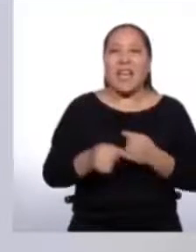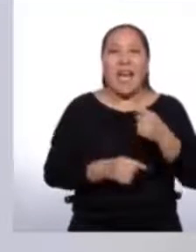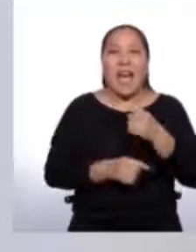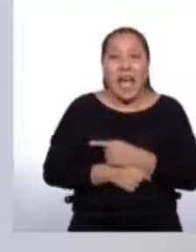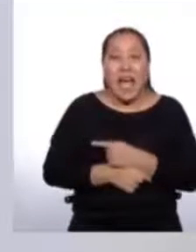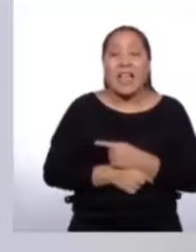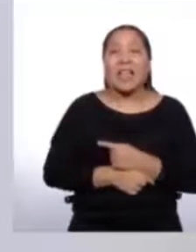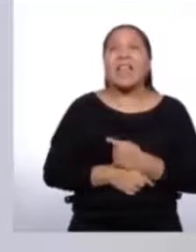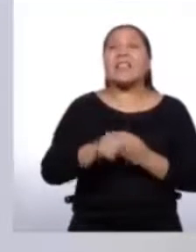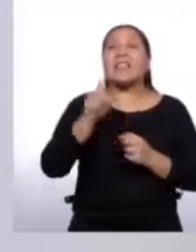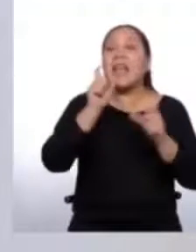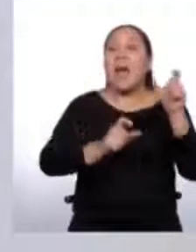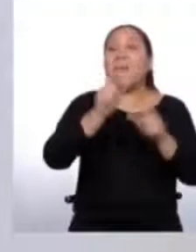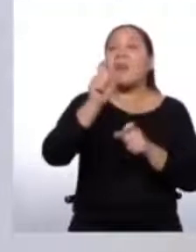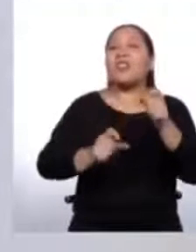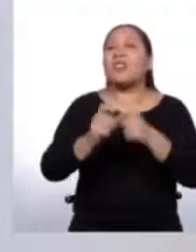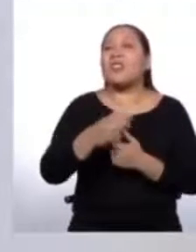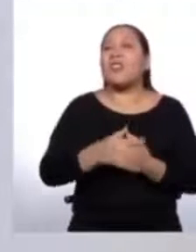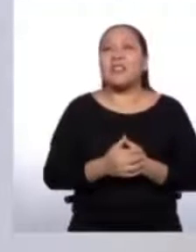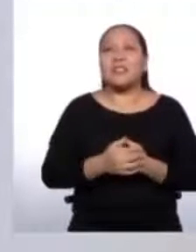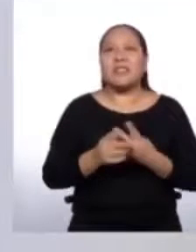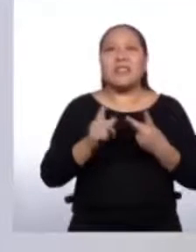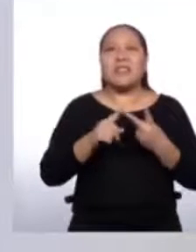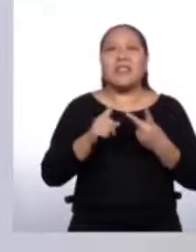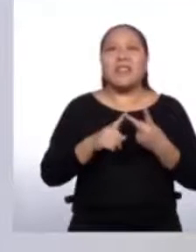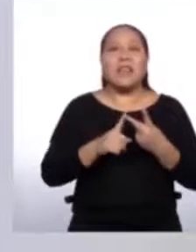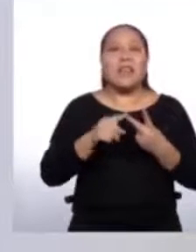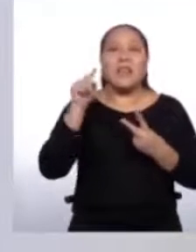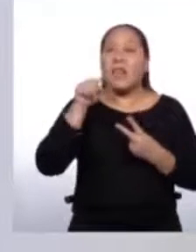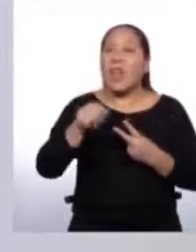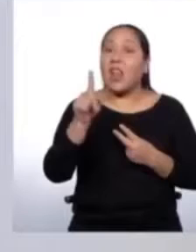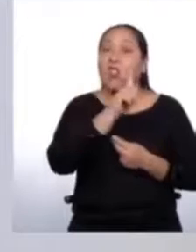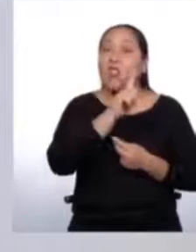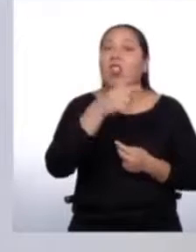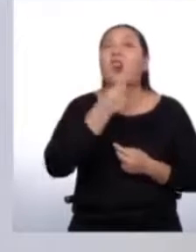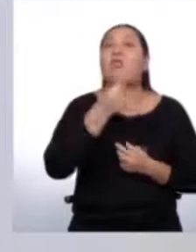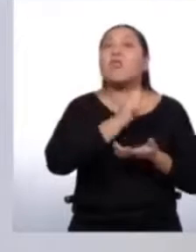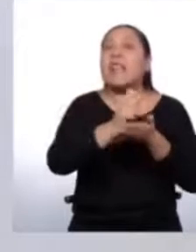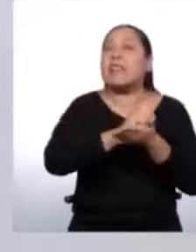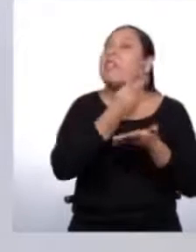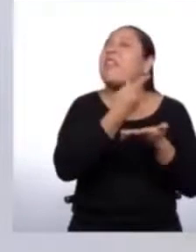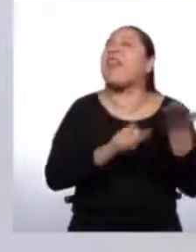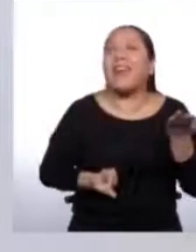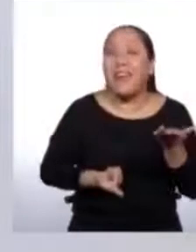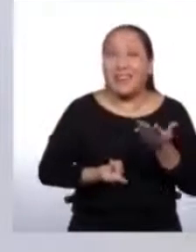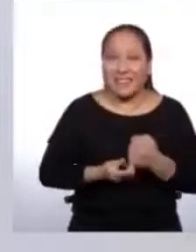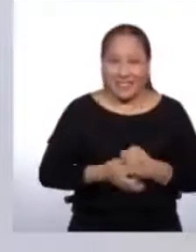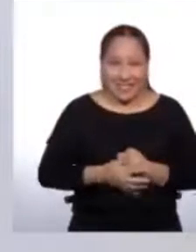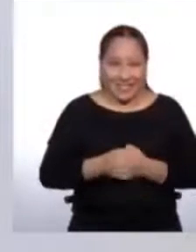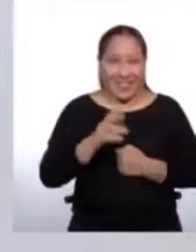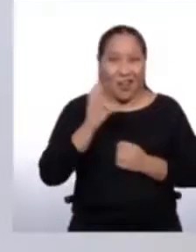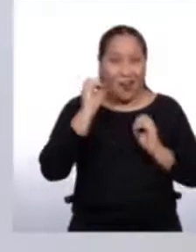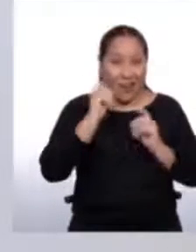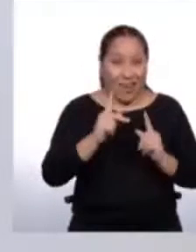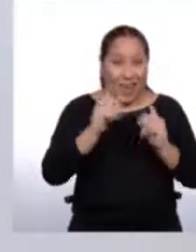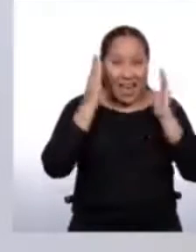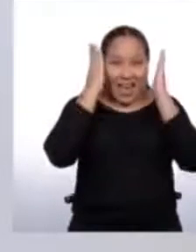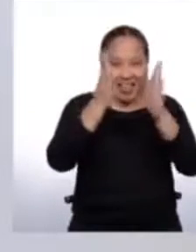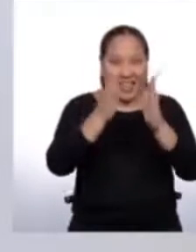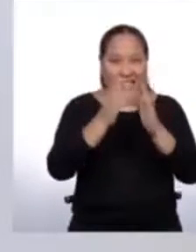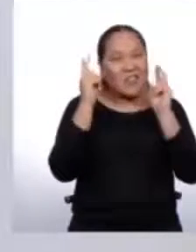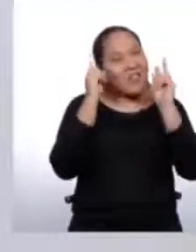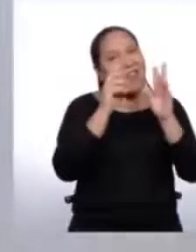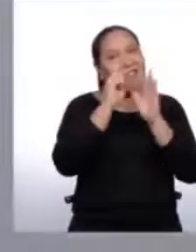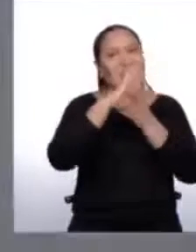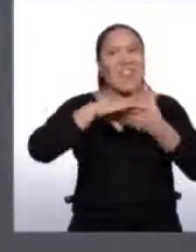personajes? Y ¿sobre qué dice Ribeiro que no quiere escribir? ¿Les parece? Así que atentos y atentas,